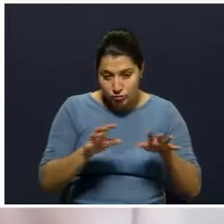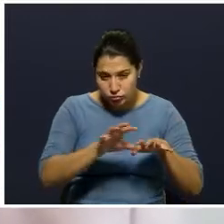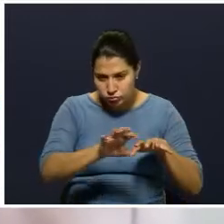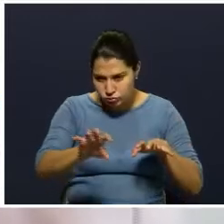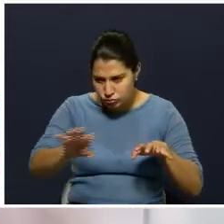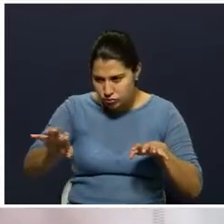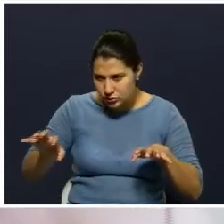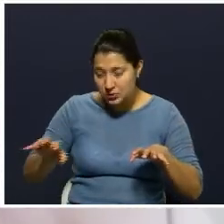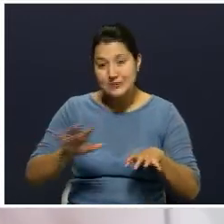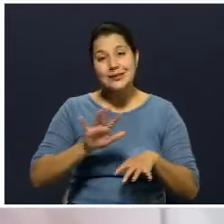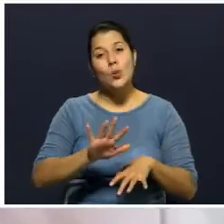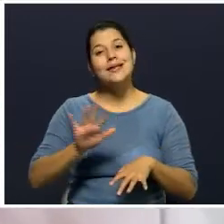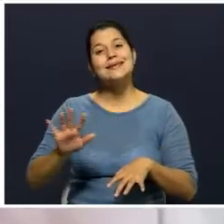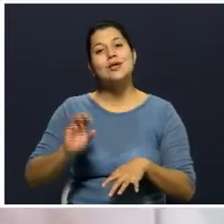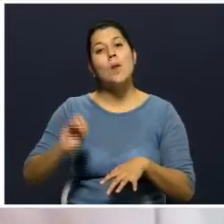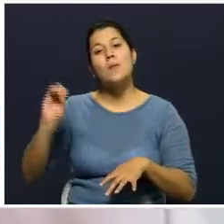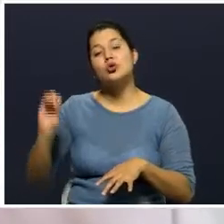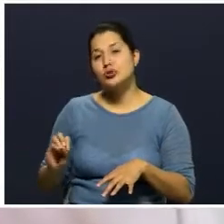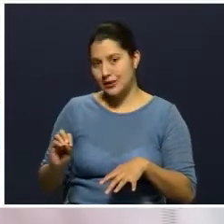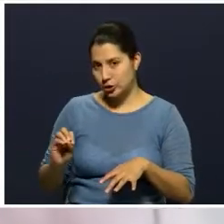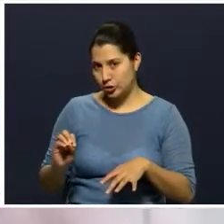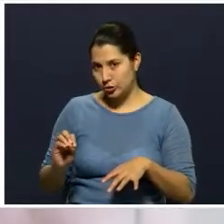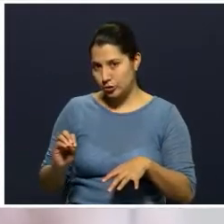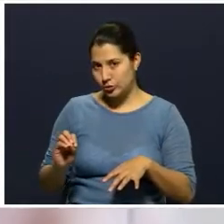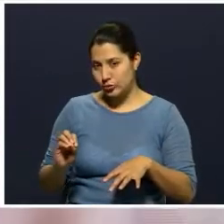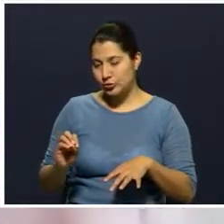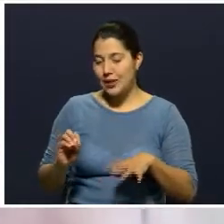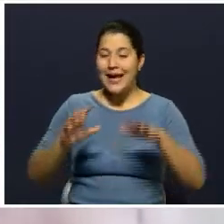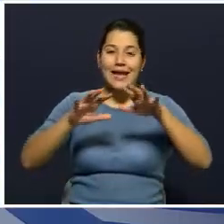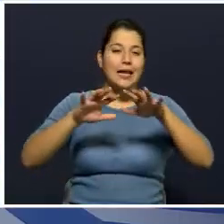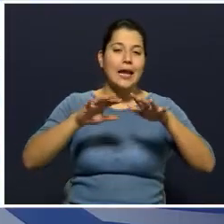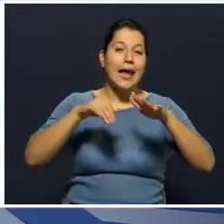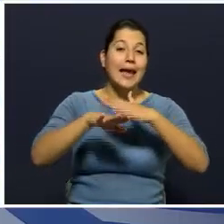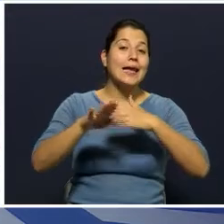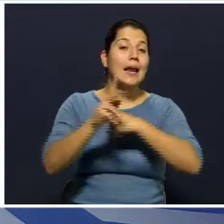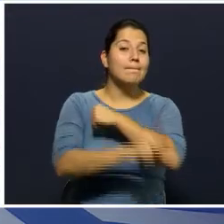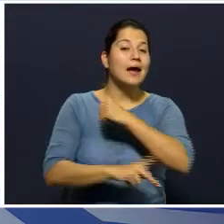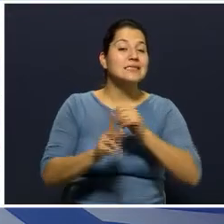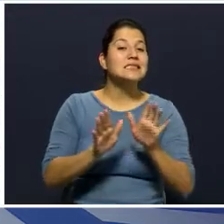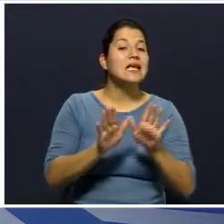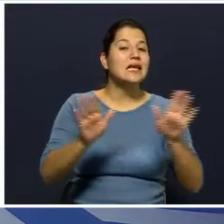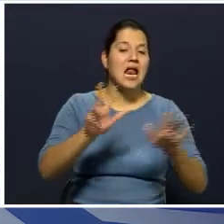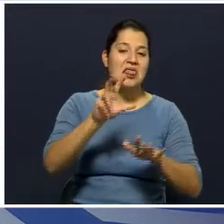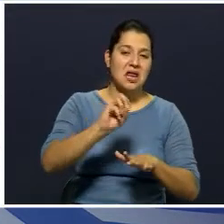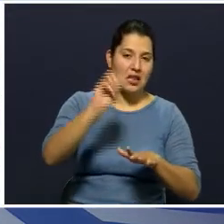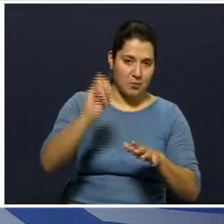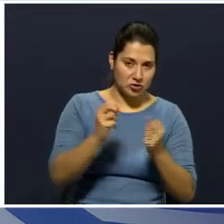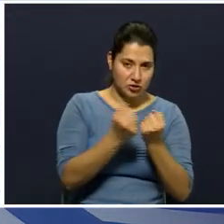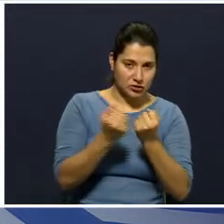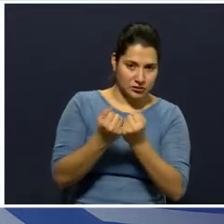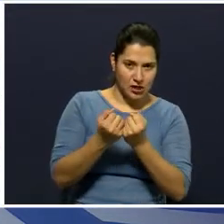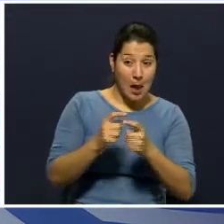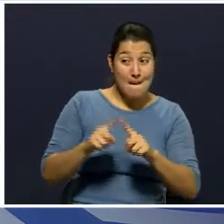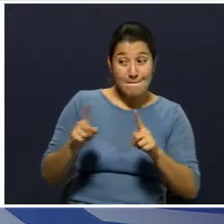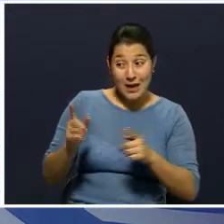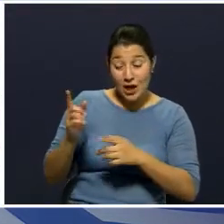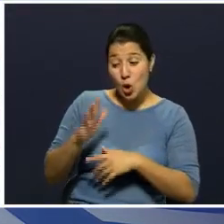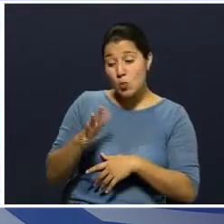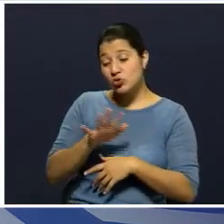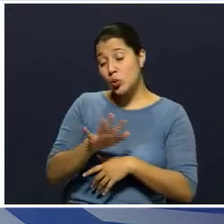no tiene sobrepoblación crítica, lo cual es una buena noticia dentro de todo lo que significa tener unas 17,000